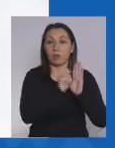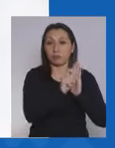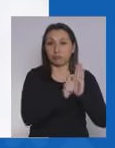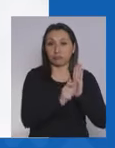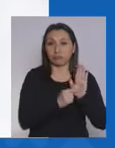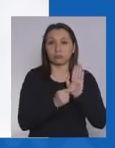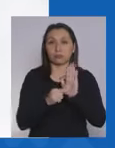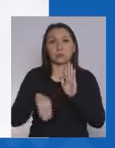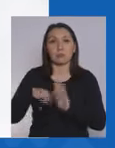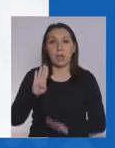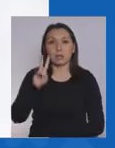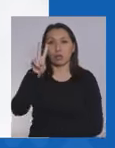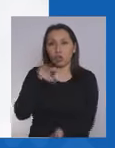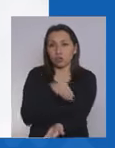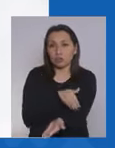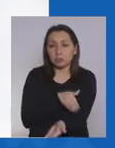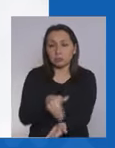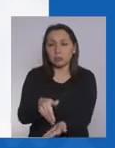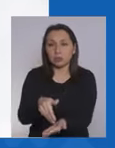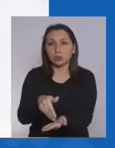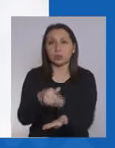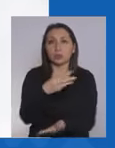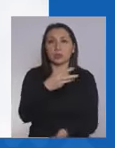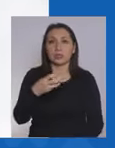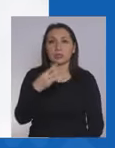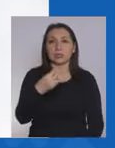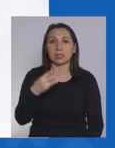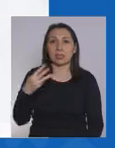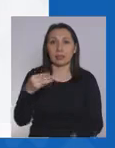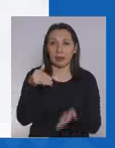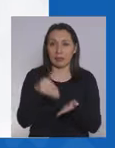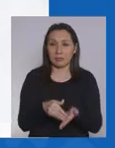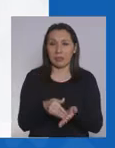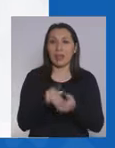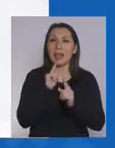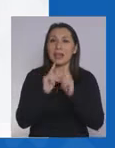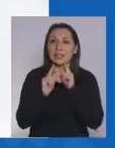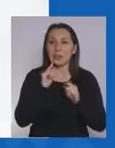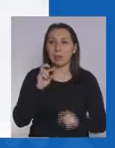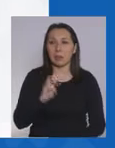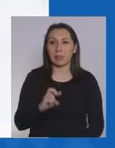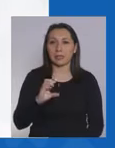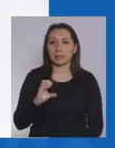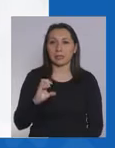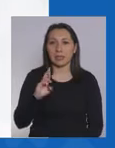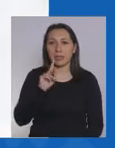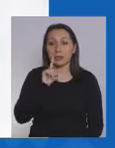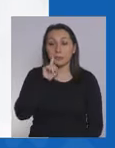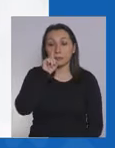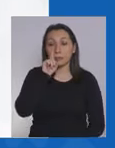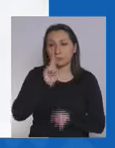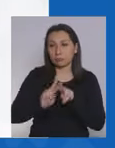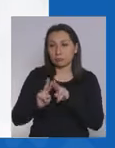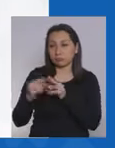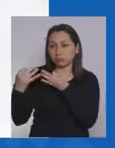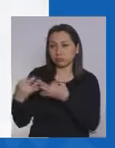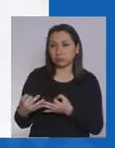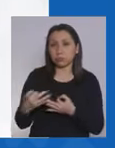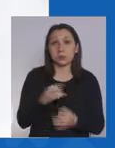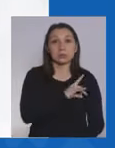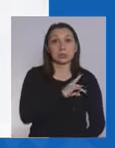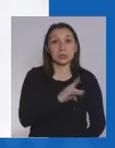llegado a más de 2 millones 333 mil exámenes de vsr lo que sitúa a